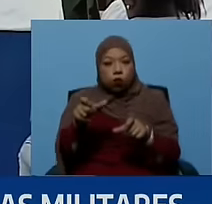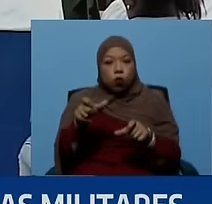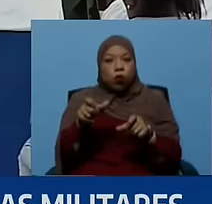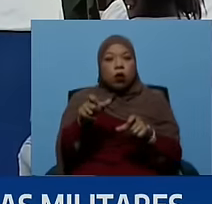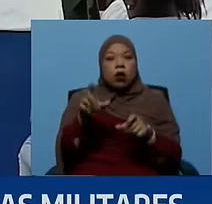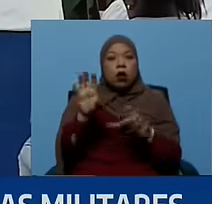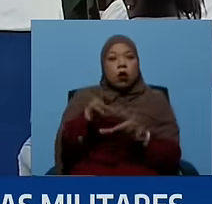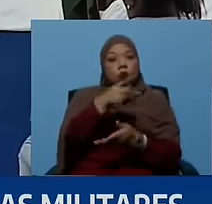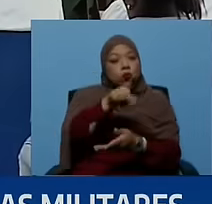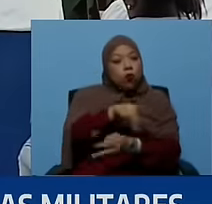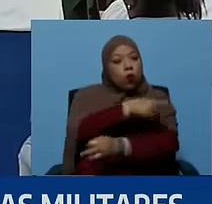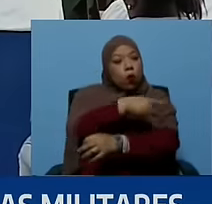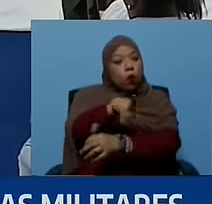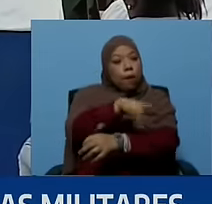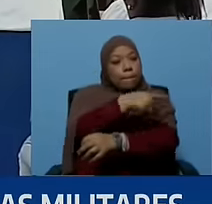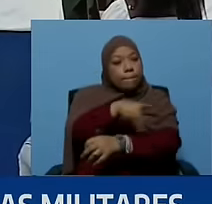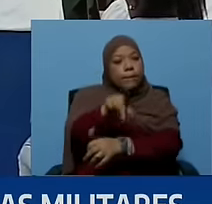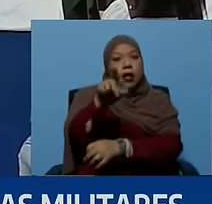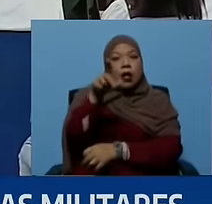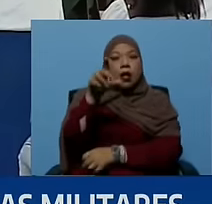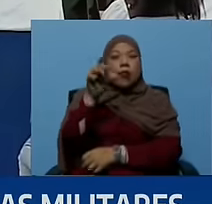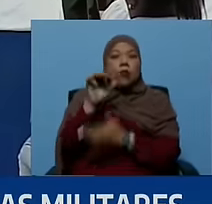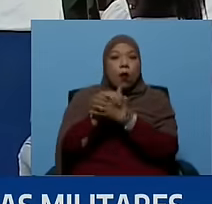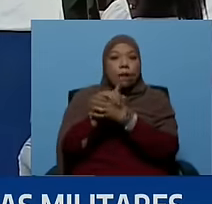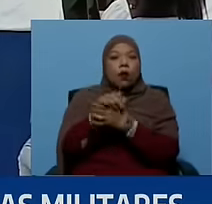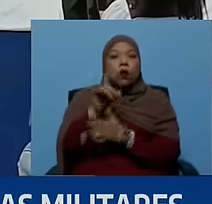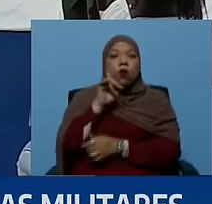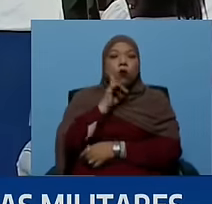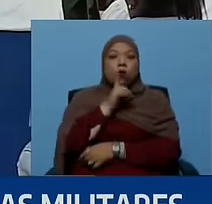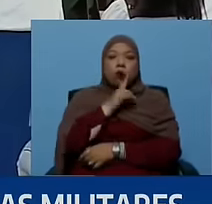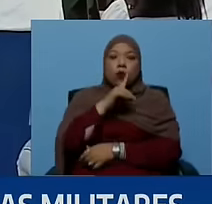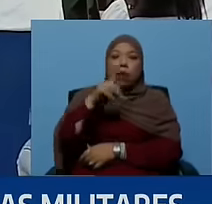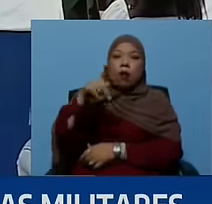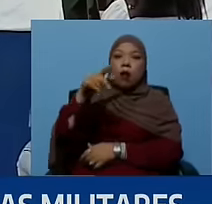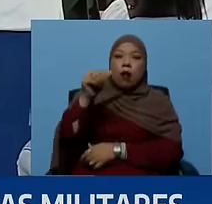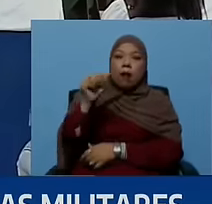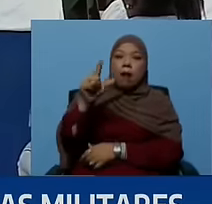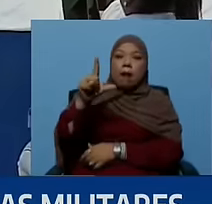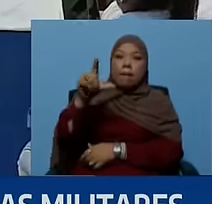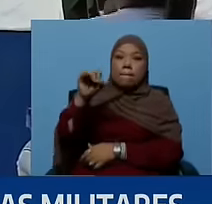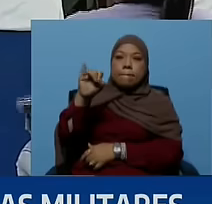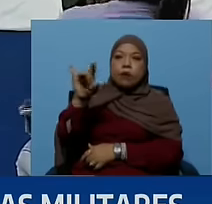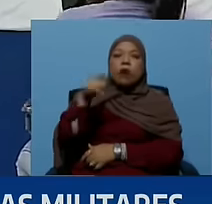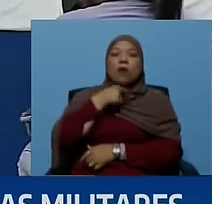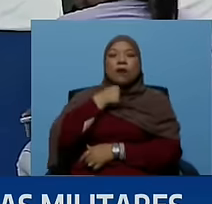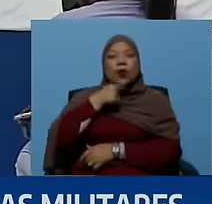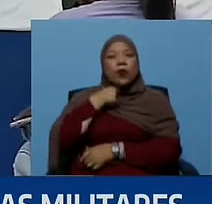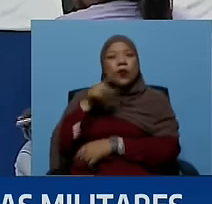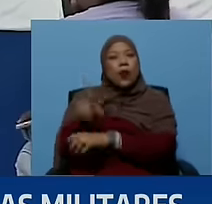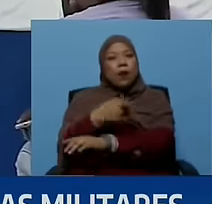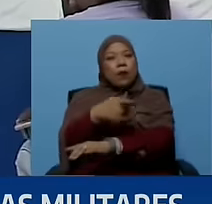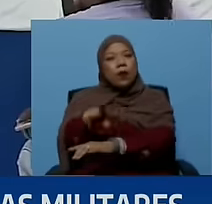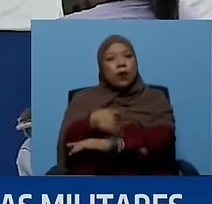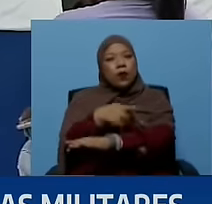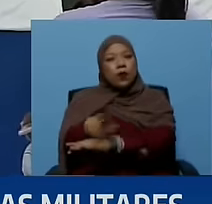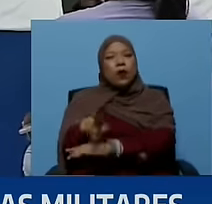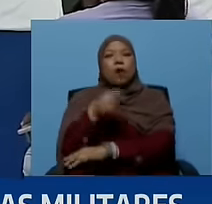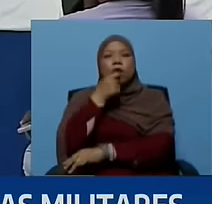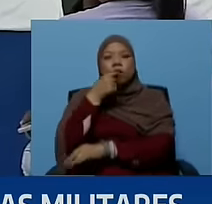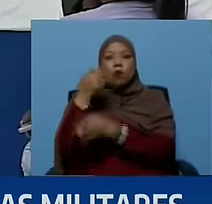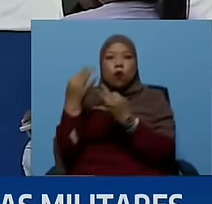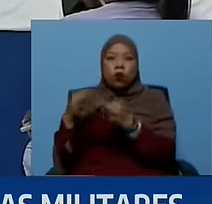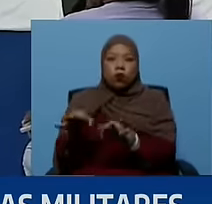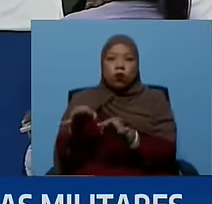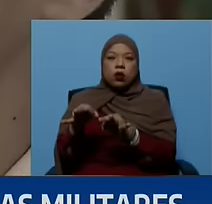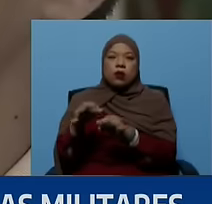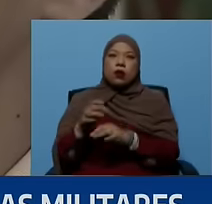recitamos los poemas de Pablo Neruda el gusto por la poesía siempre fue